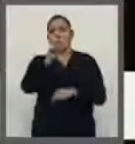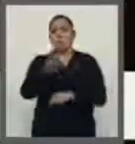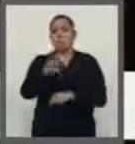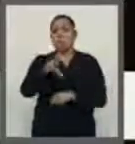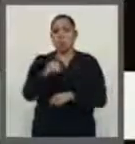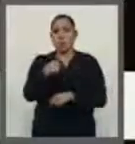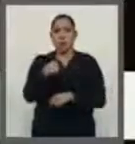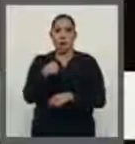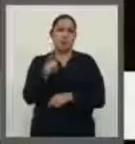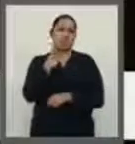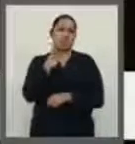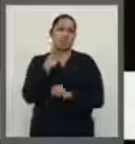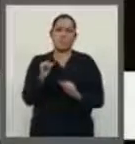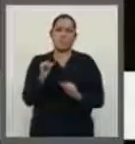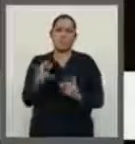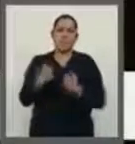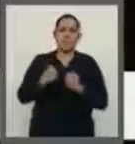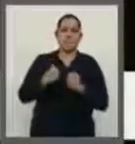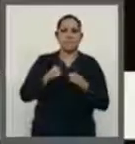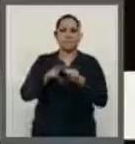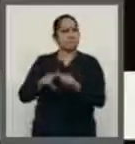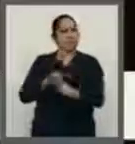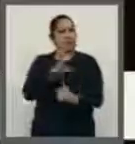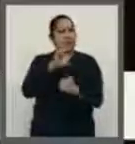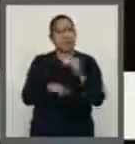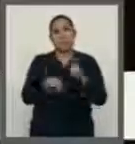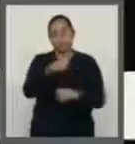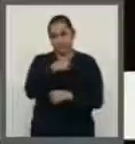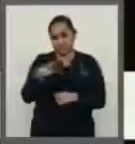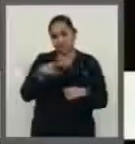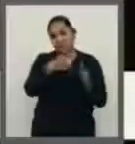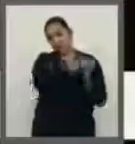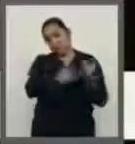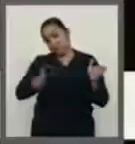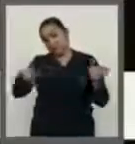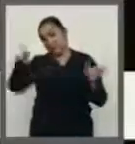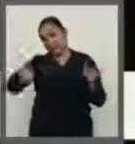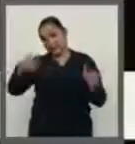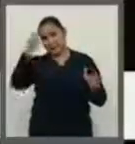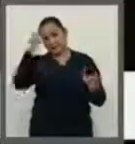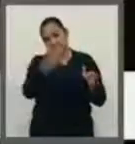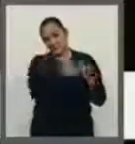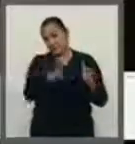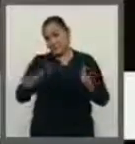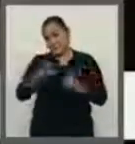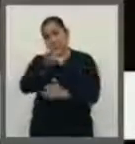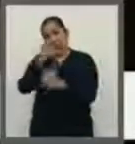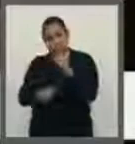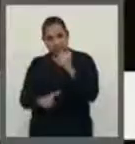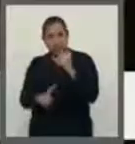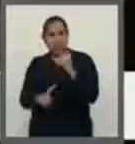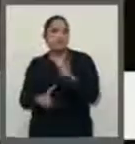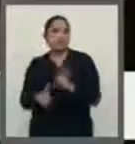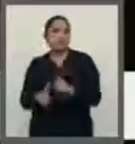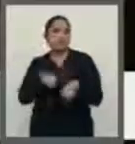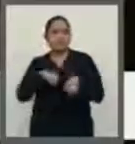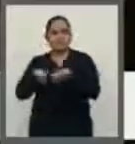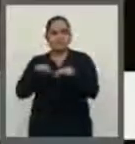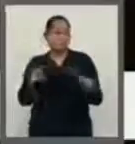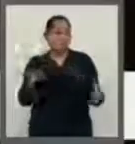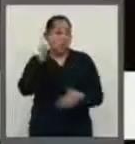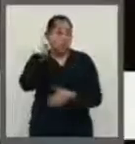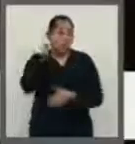esta legislatura. Yo espero que la Corte revise el cumplimiento de su mandato. No reúne